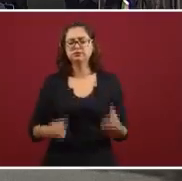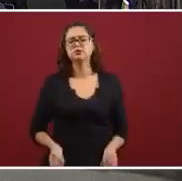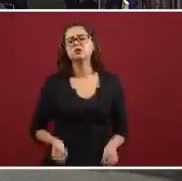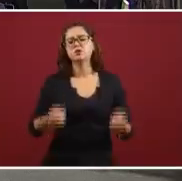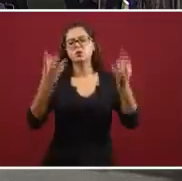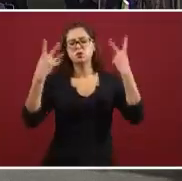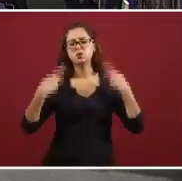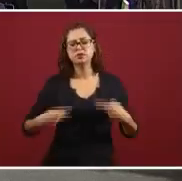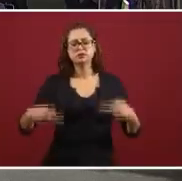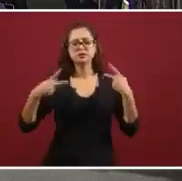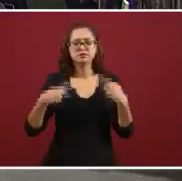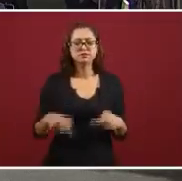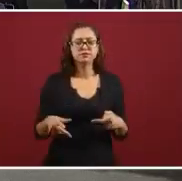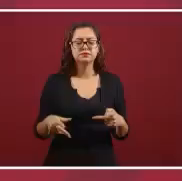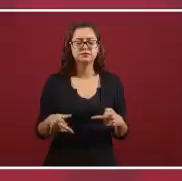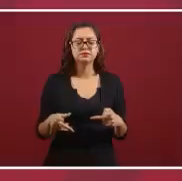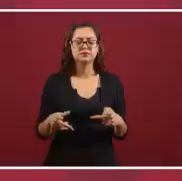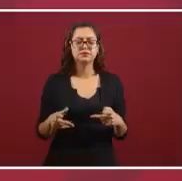estaba